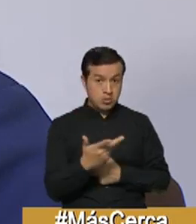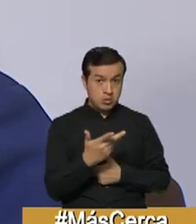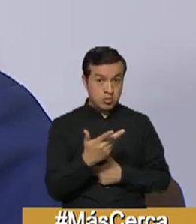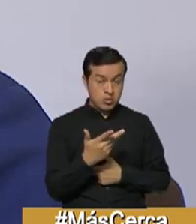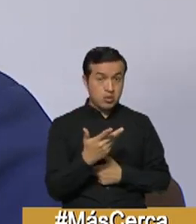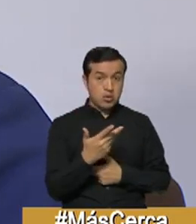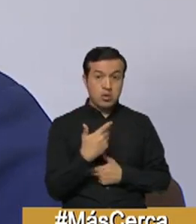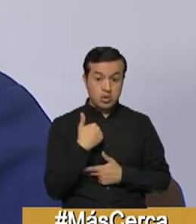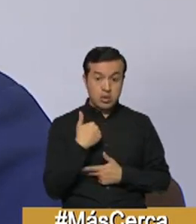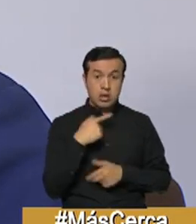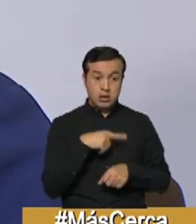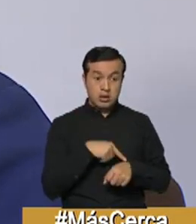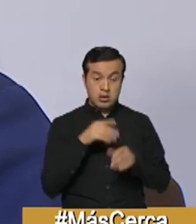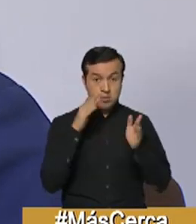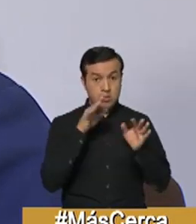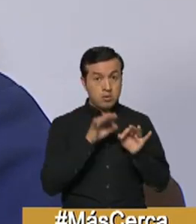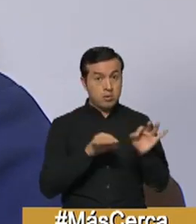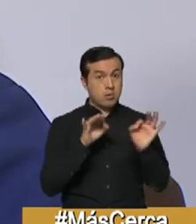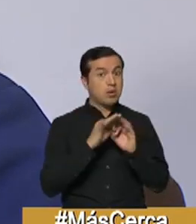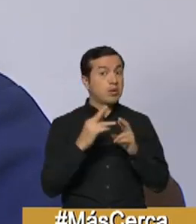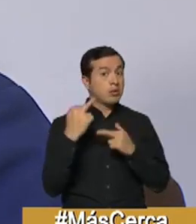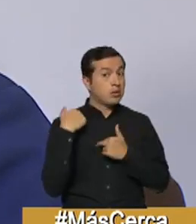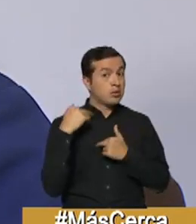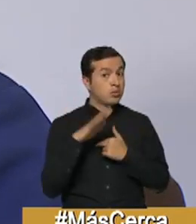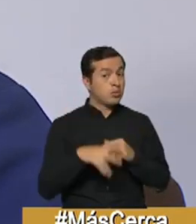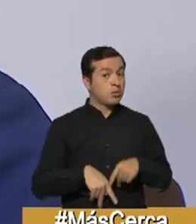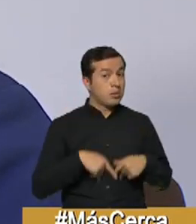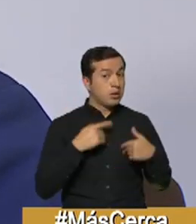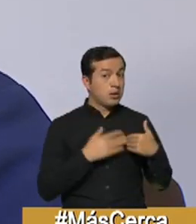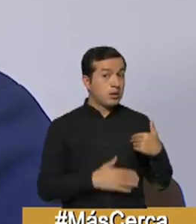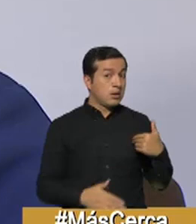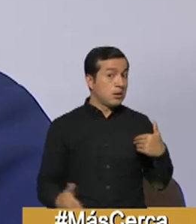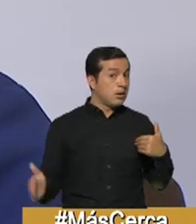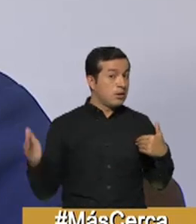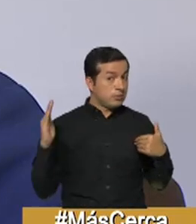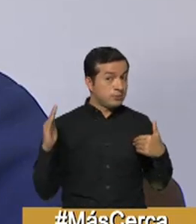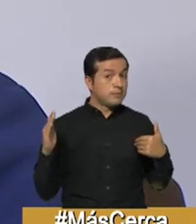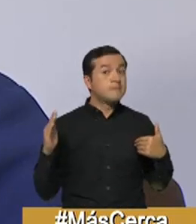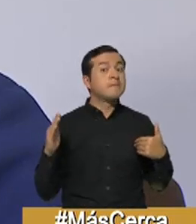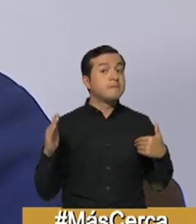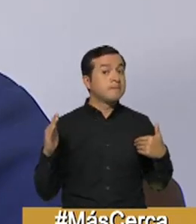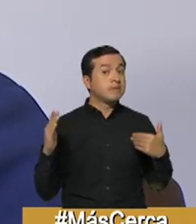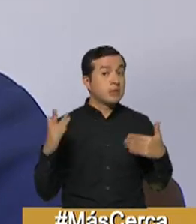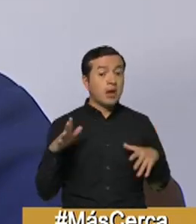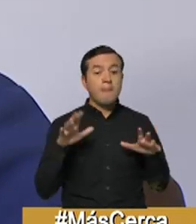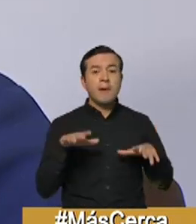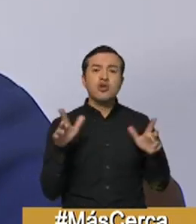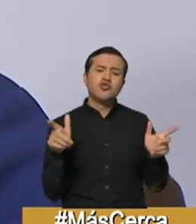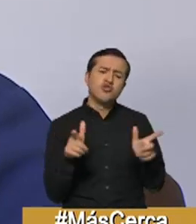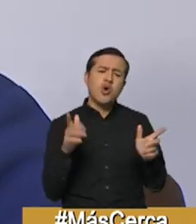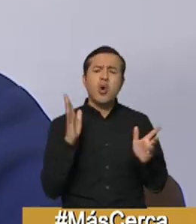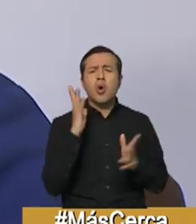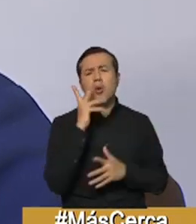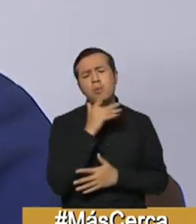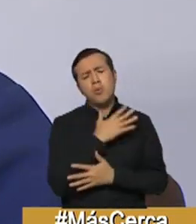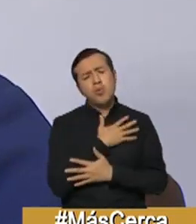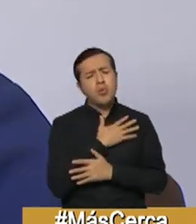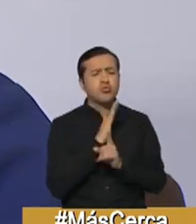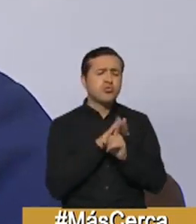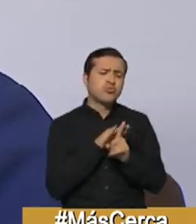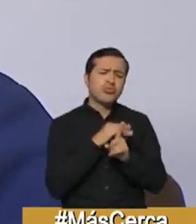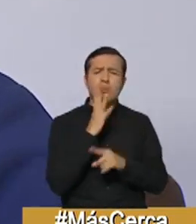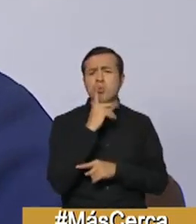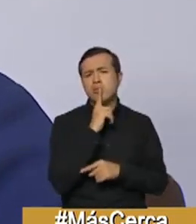vamos a tener el suficiente tiempo para encargarnos de él durante su vida. Porque si bien es cierto, cuando son cachorros todo el mundo, chuta, cachorritos.